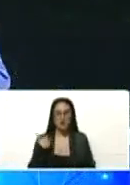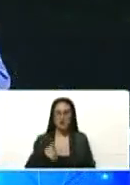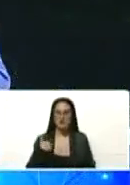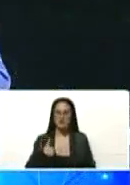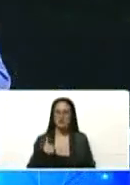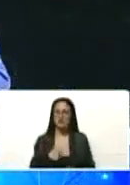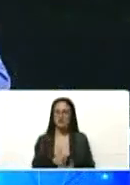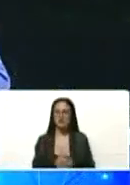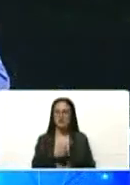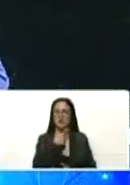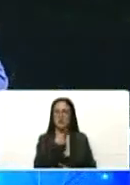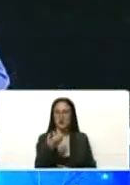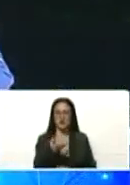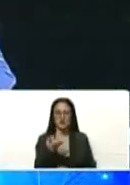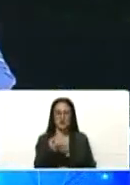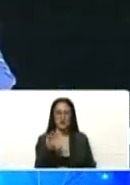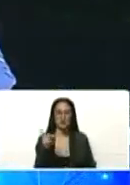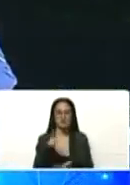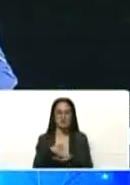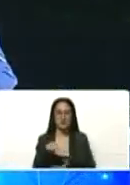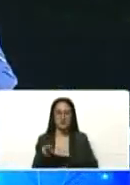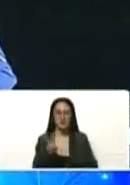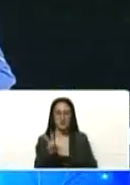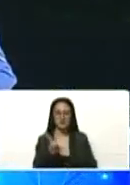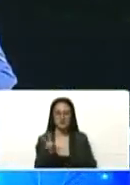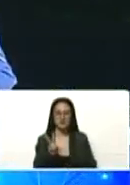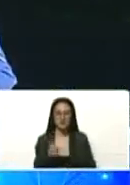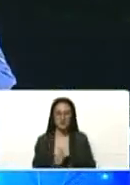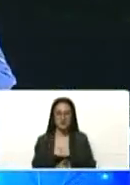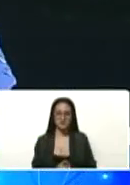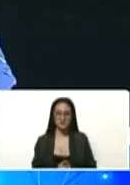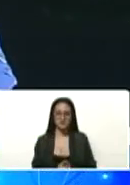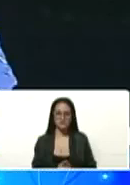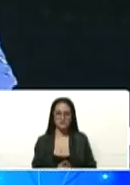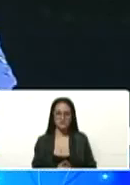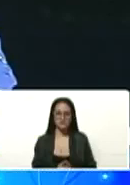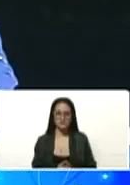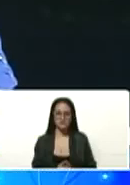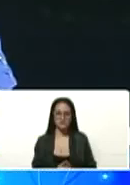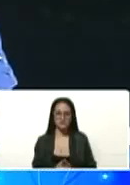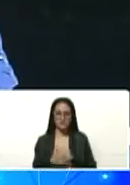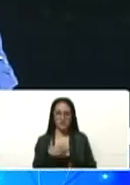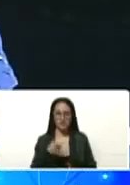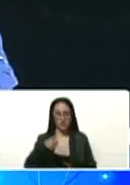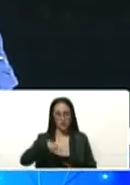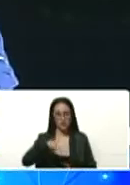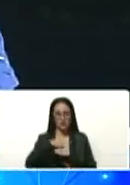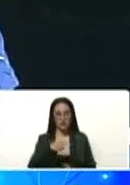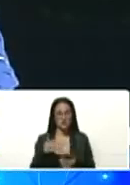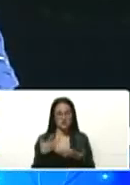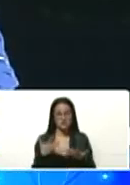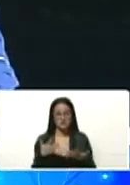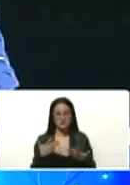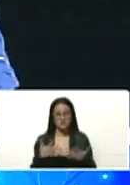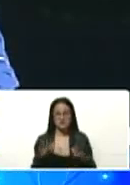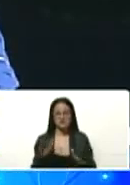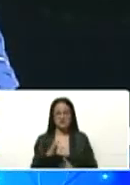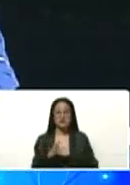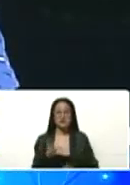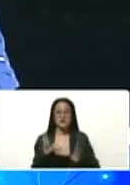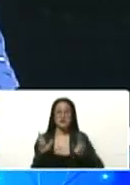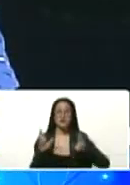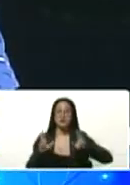Y nos agrada mucho que estén en Venezuela. Yo quisiera que ustedes, si pudieran, me